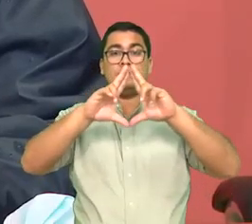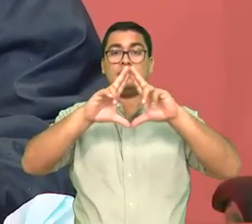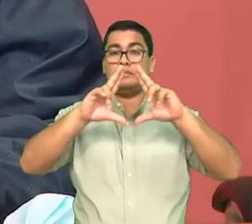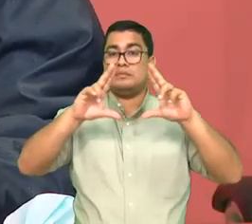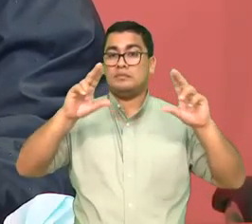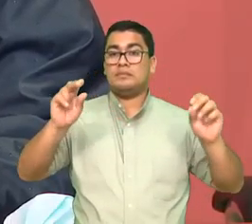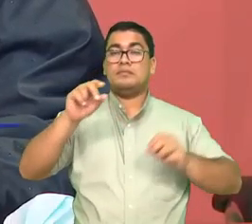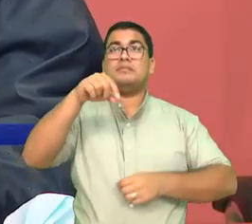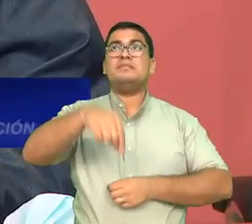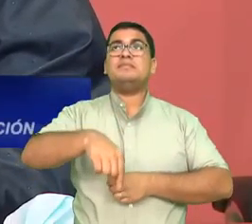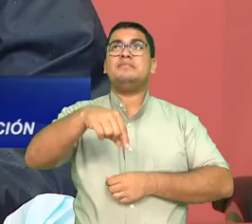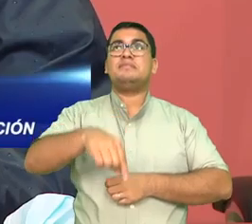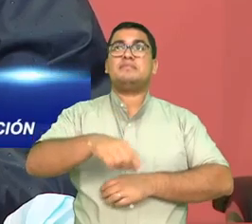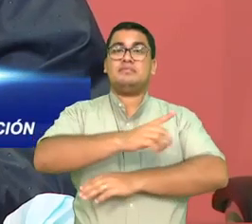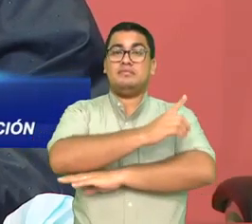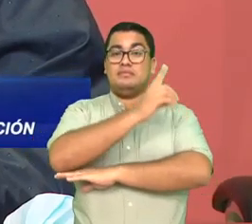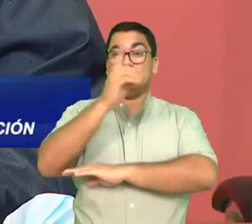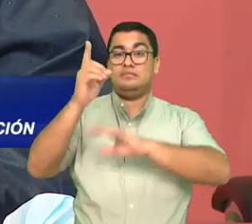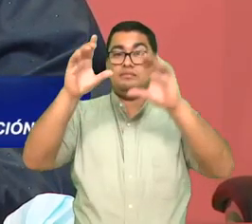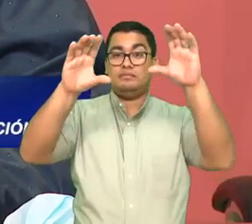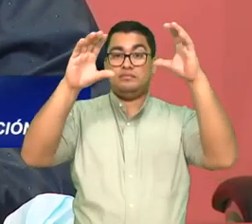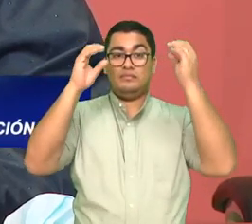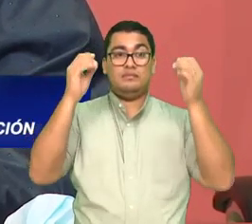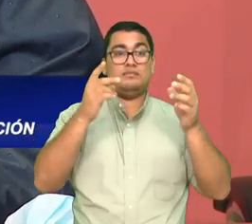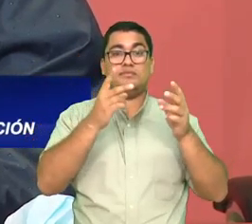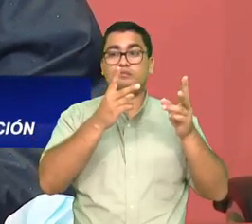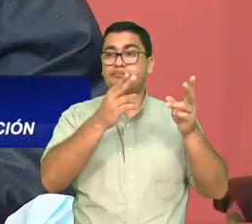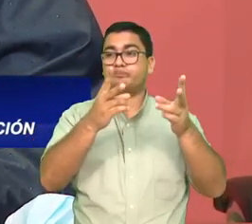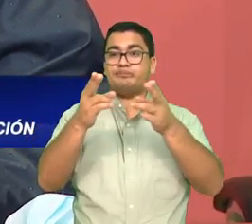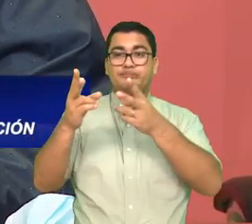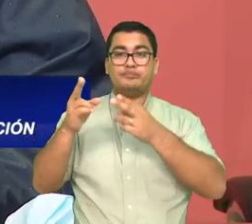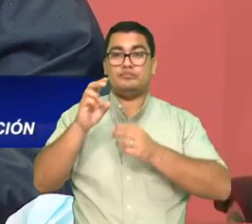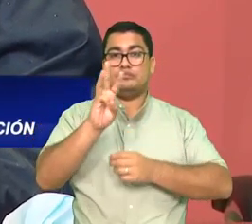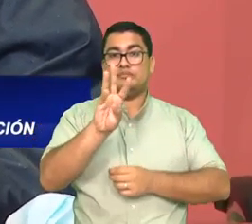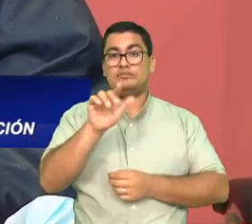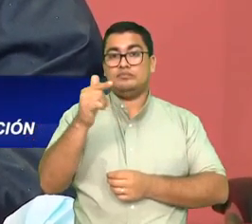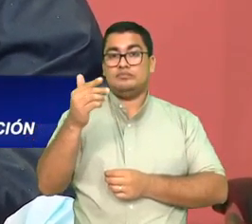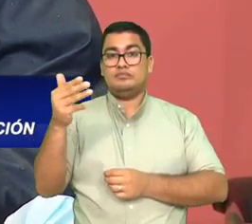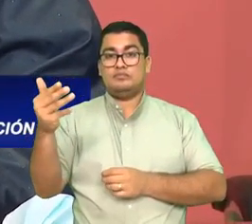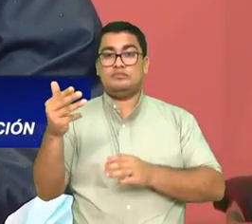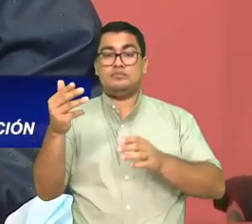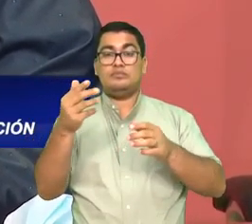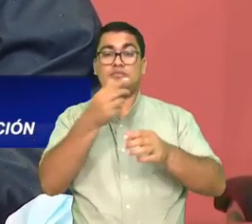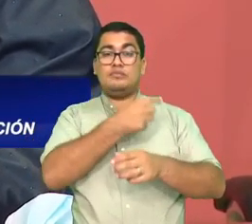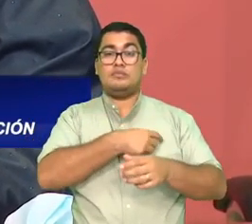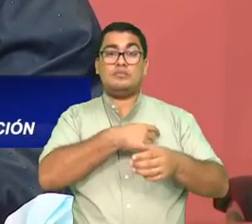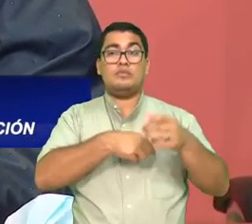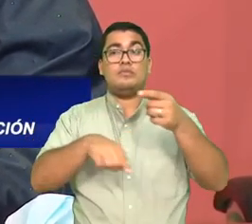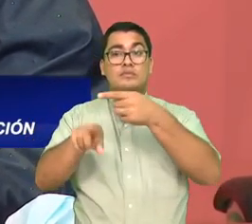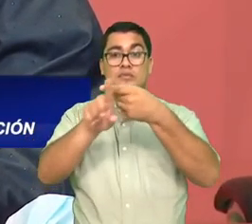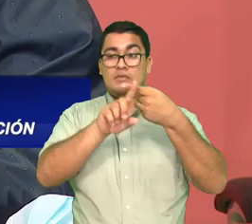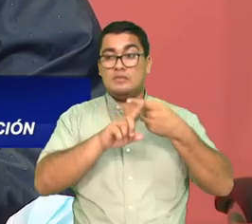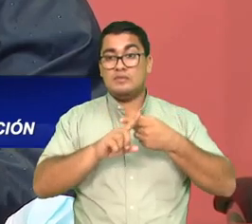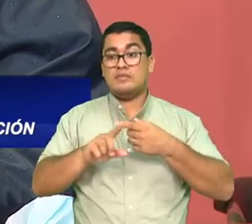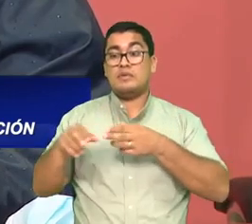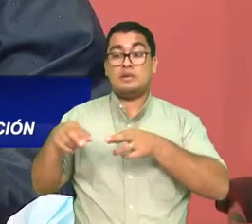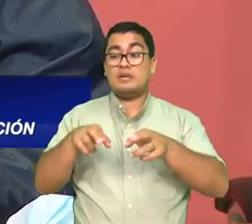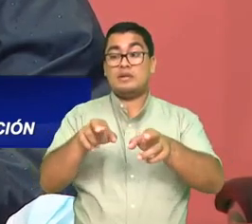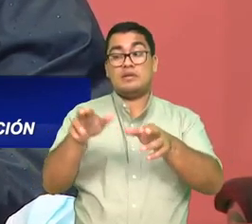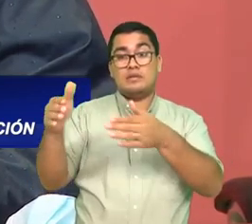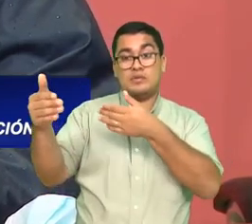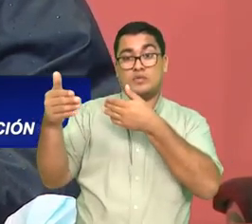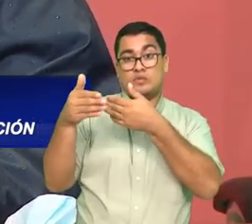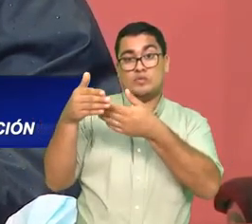han ampliado la suspensión de clases a 379 escuelas que están cercanas a ríos,